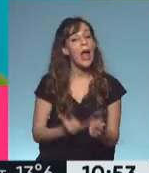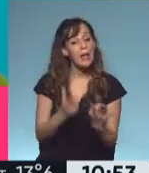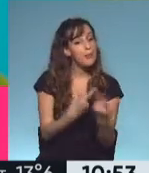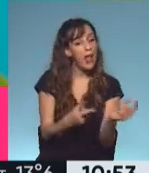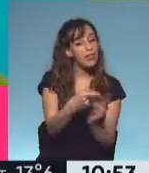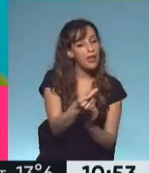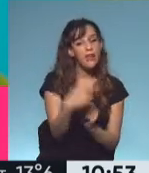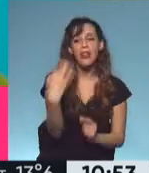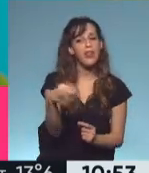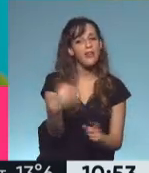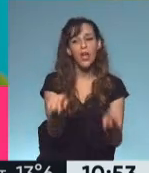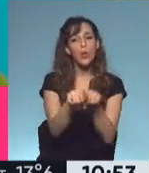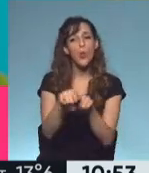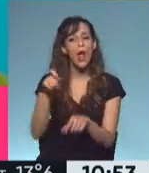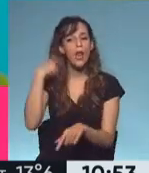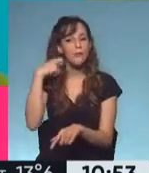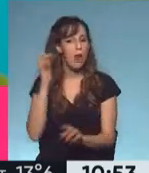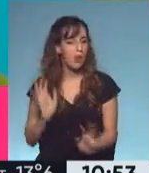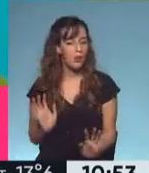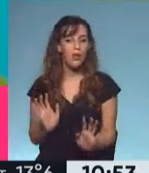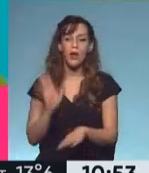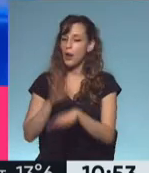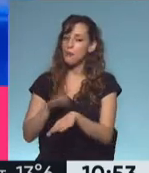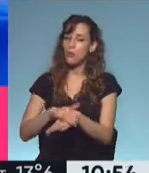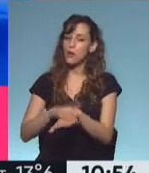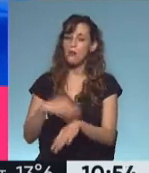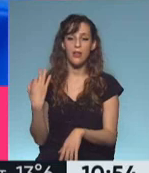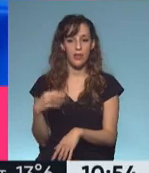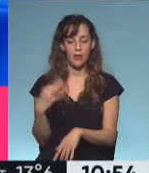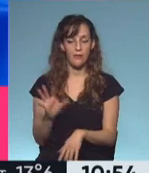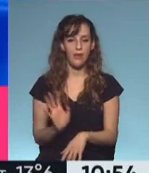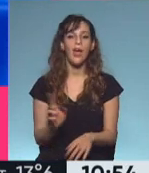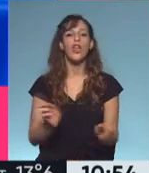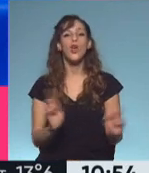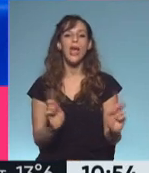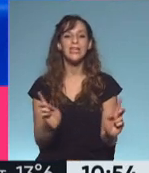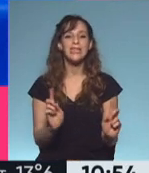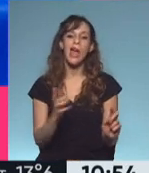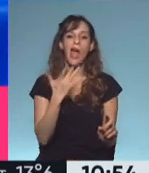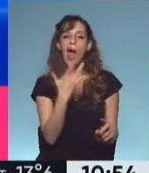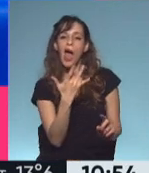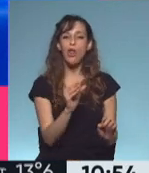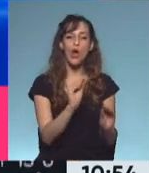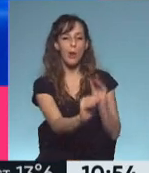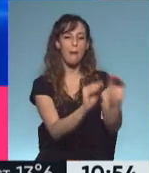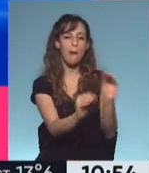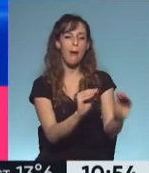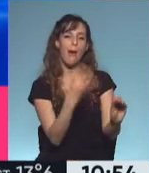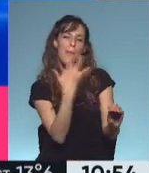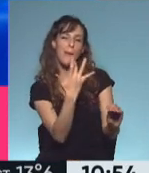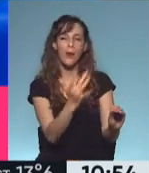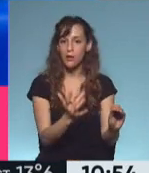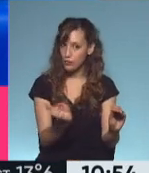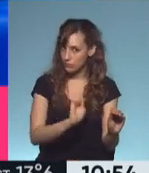mascotas, también con las plantas tenemos que tener cierta responsabilidad porque no son un adorno, si bien van a venir a aportarnos calidez, van a